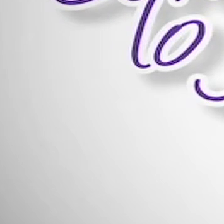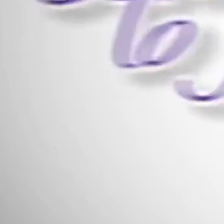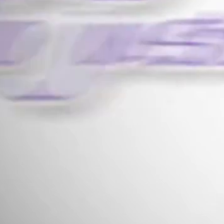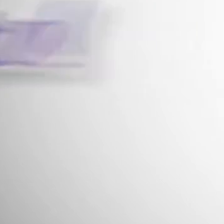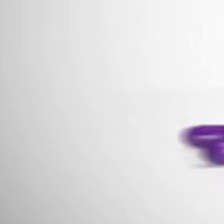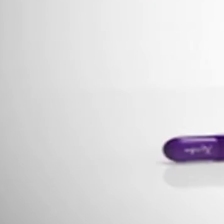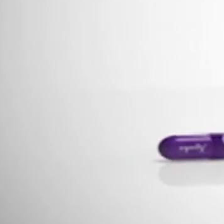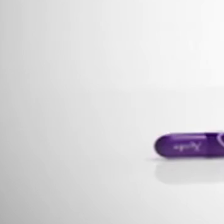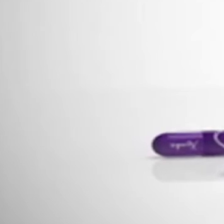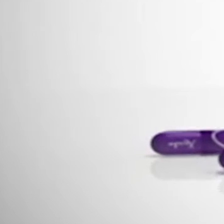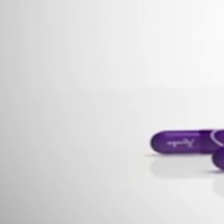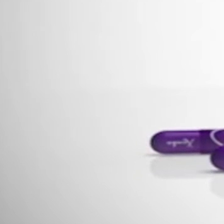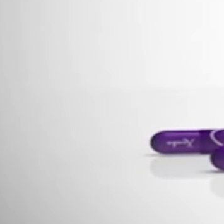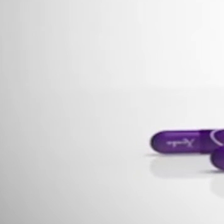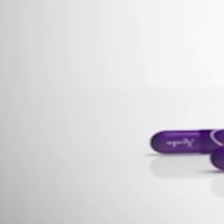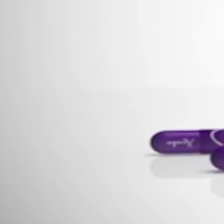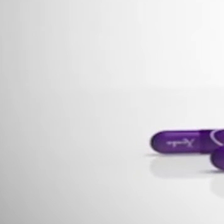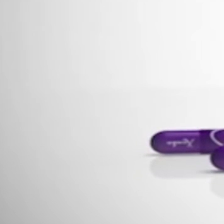Sambo.